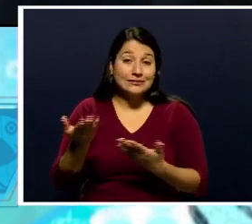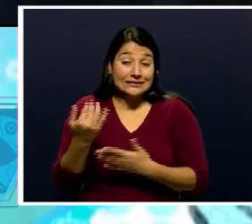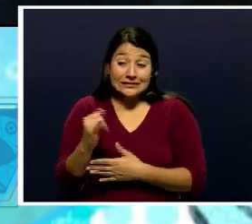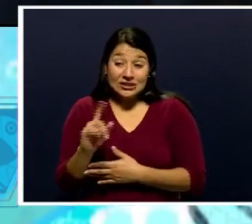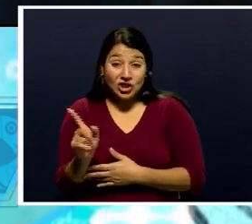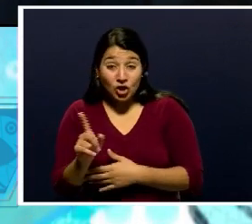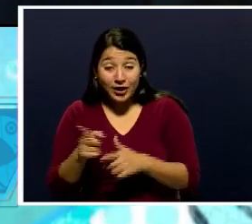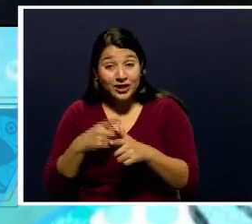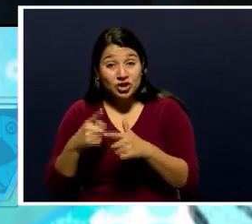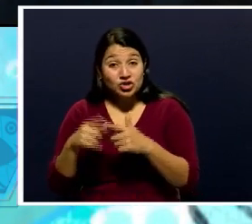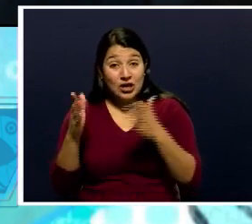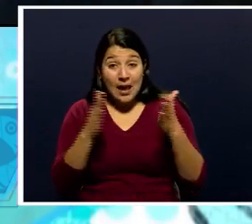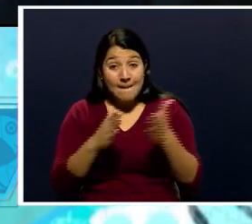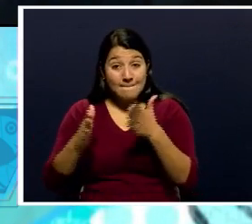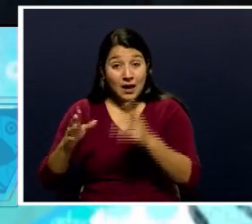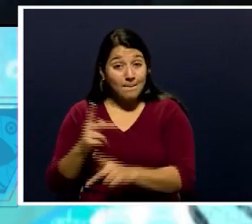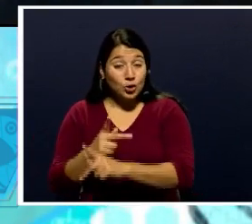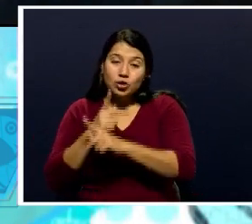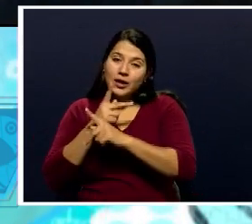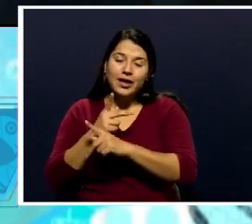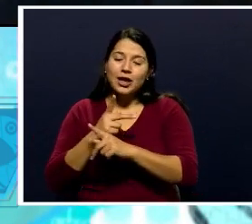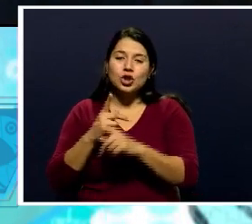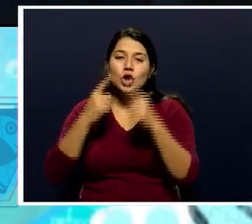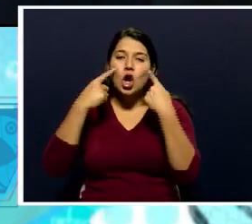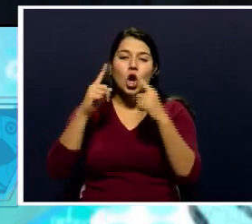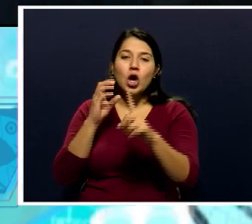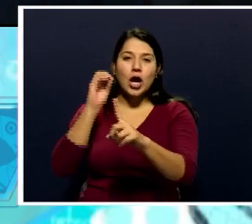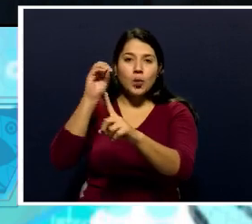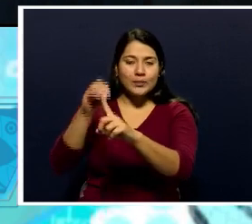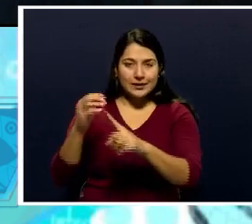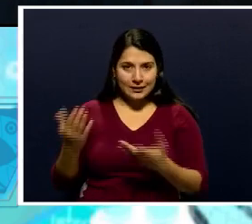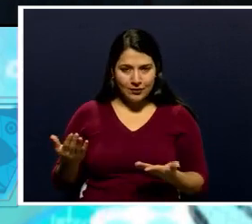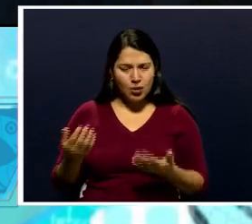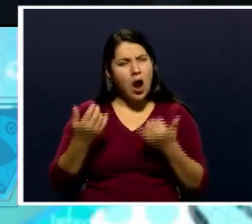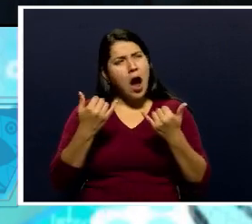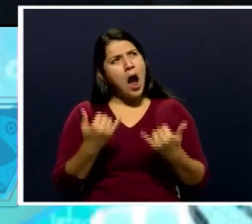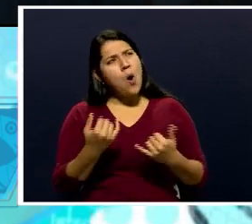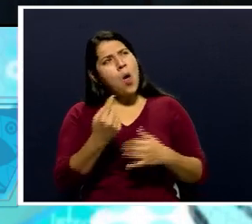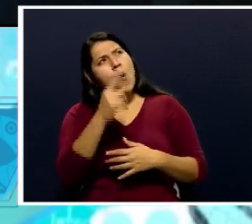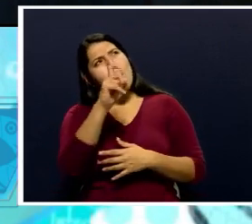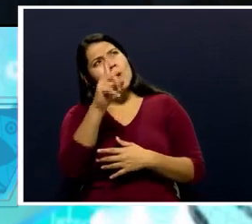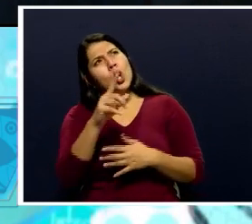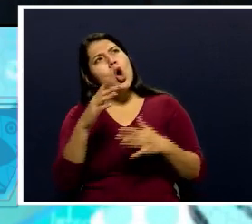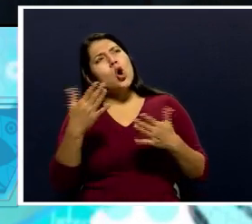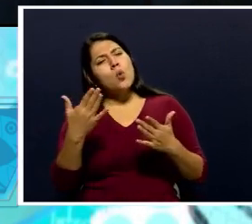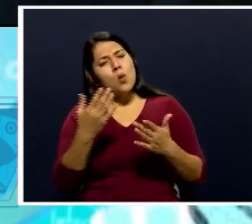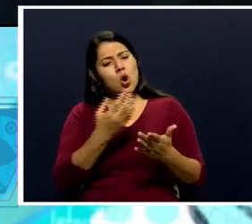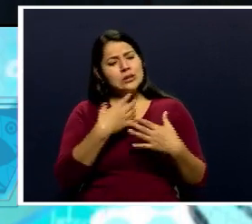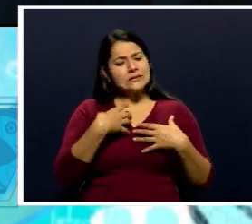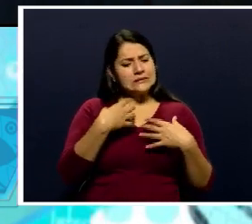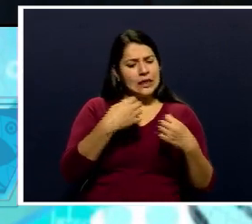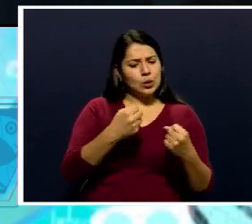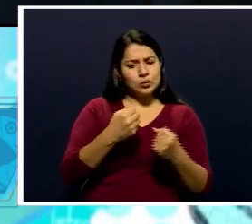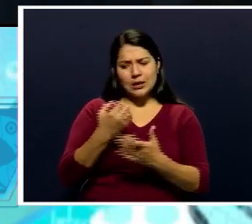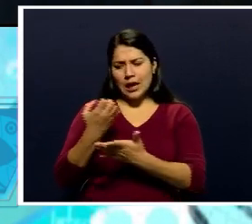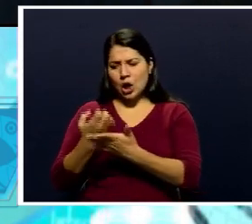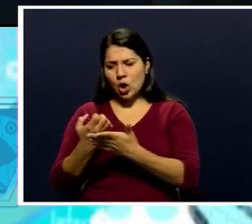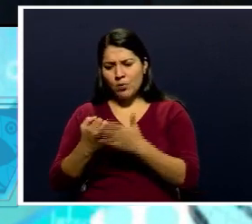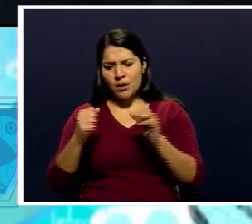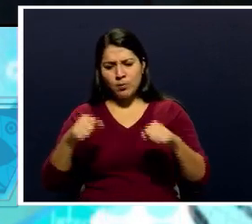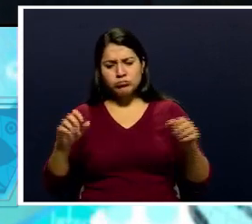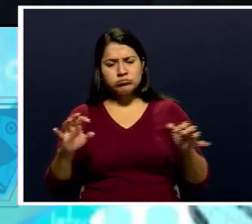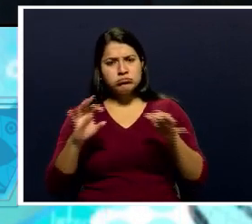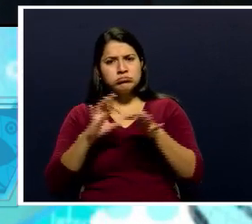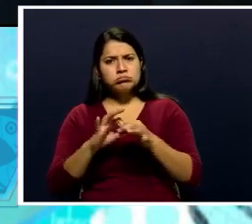los dilemas que más tensión está provocando es cómo armonizar salud y economía. ¿Cómo podríamos